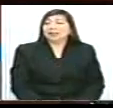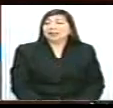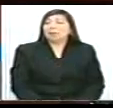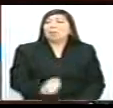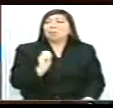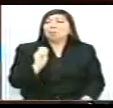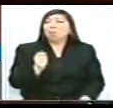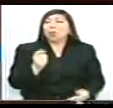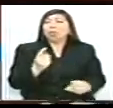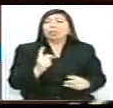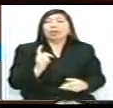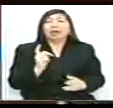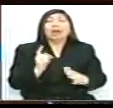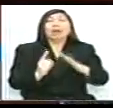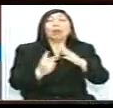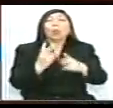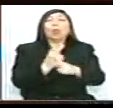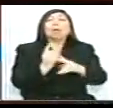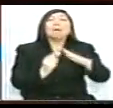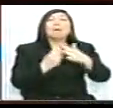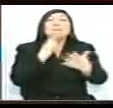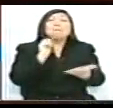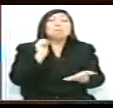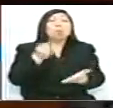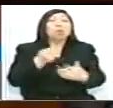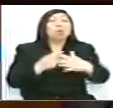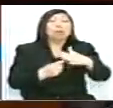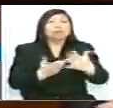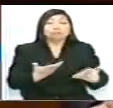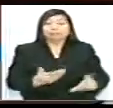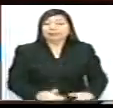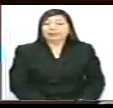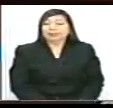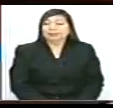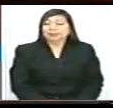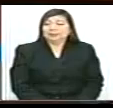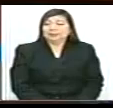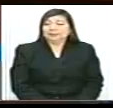multas ambientales. Va a haber estabilidad.